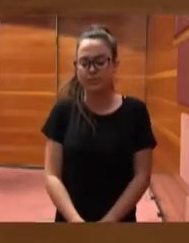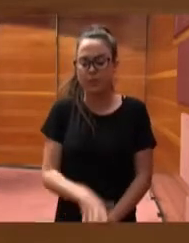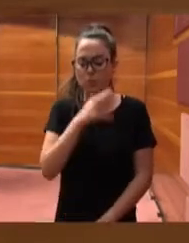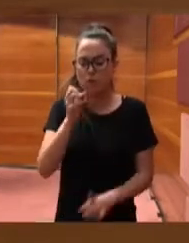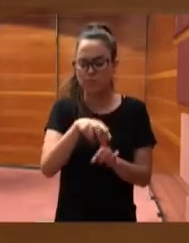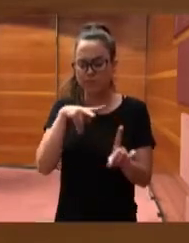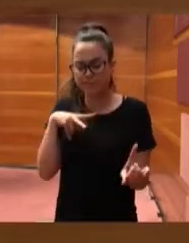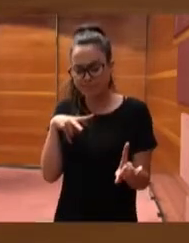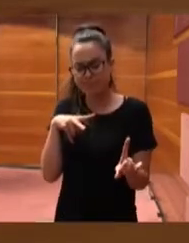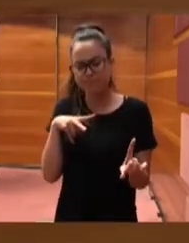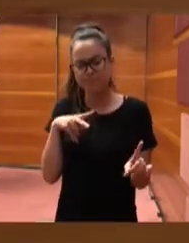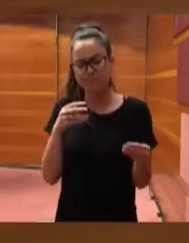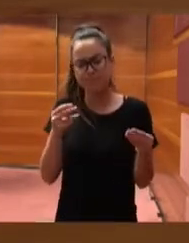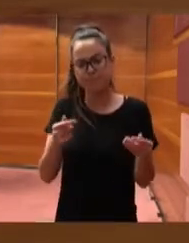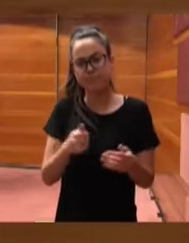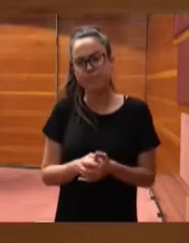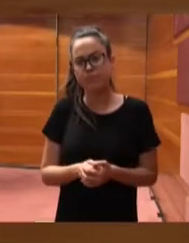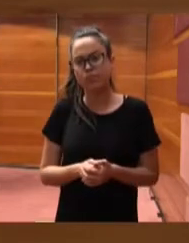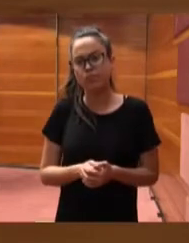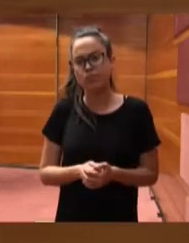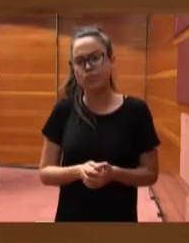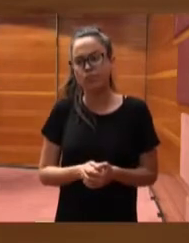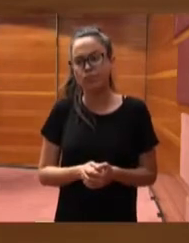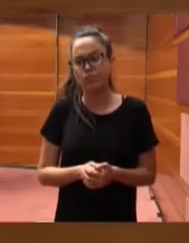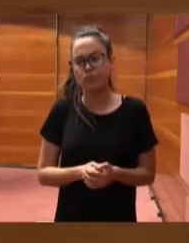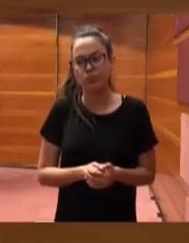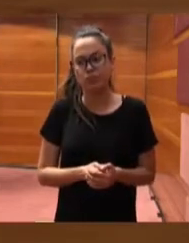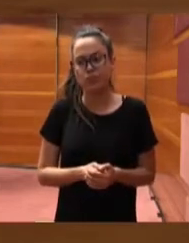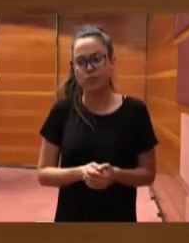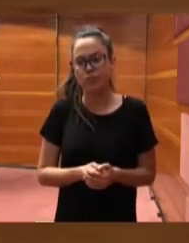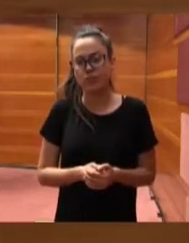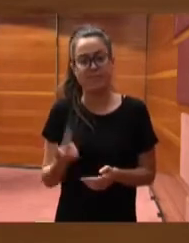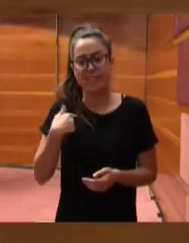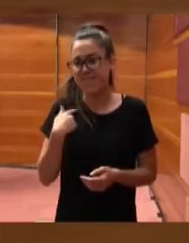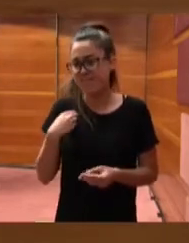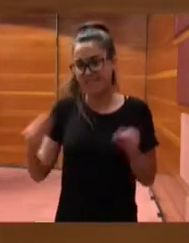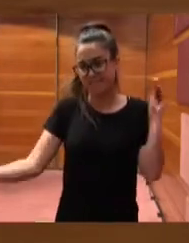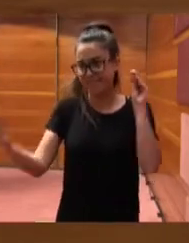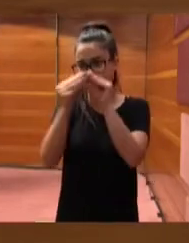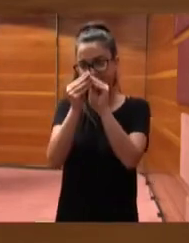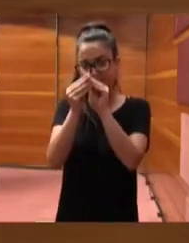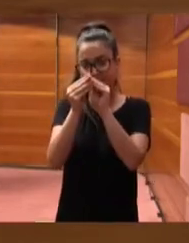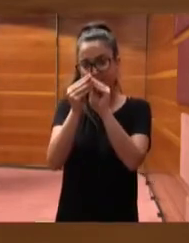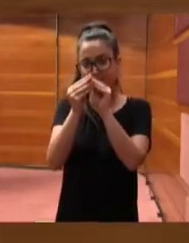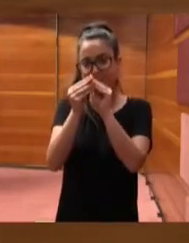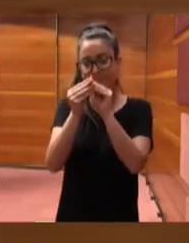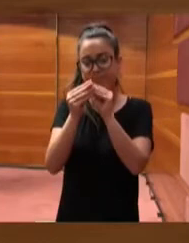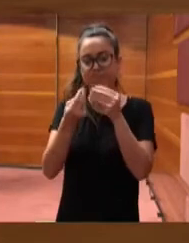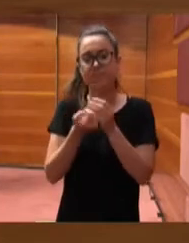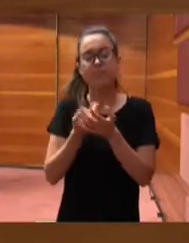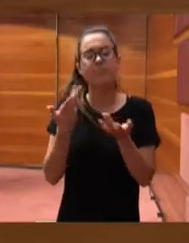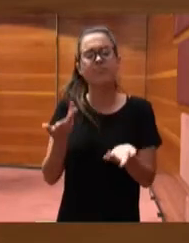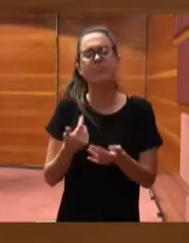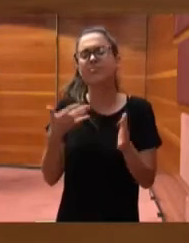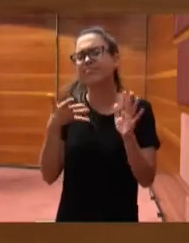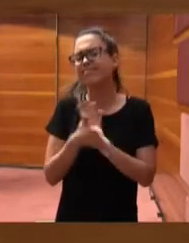visión que es la misma que comparto yo, que es la de la hipersegmentación. O sea,